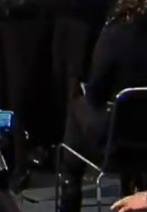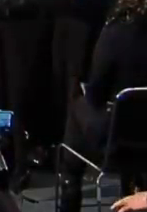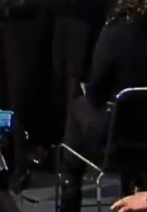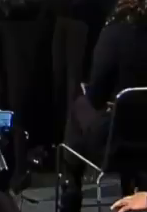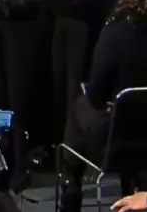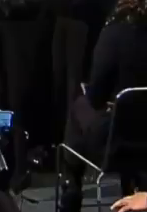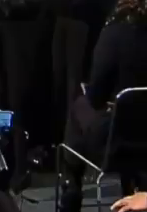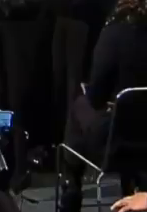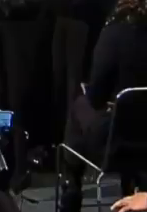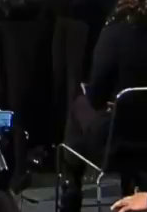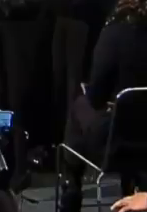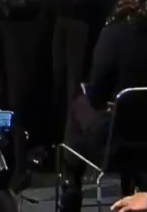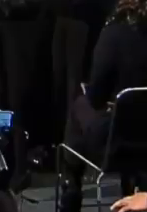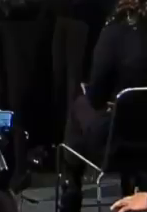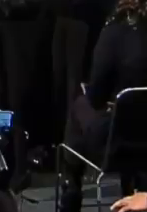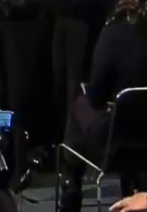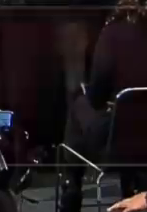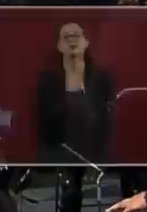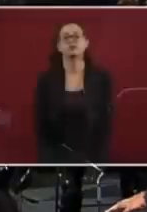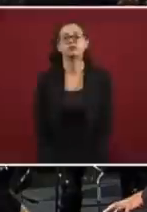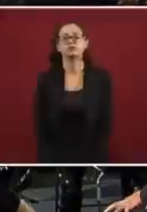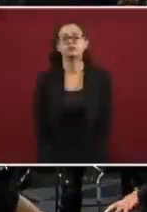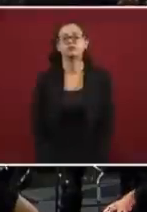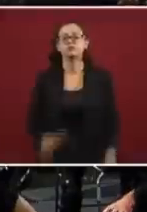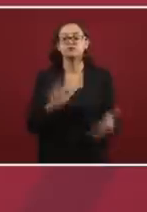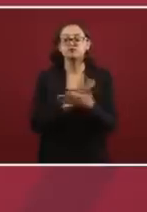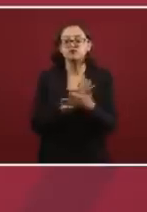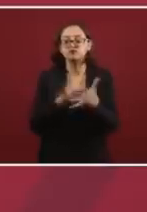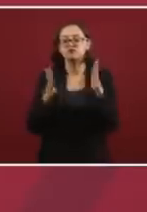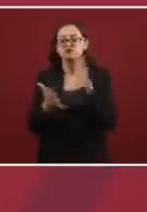y hay una campaña de desprestigio